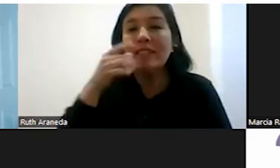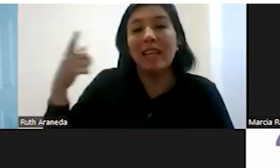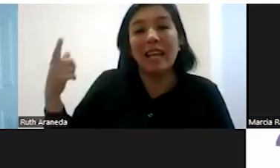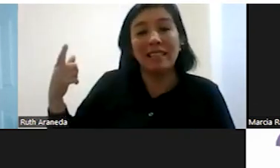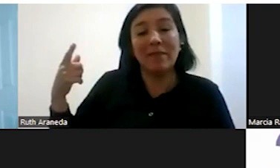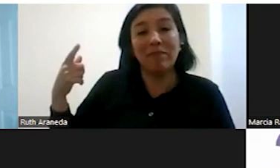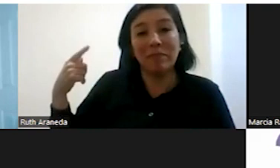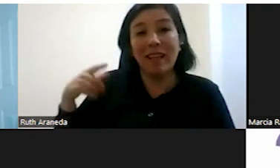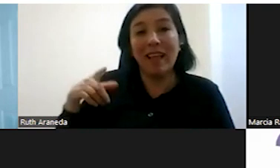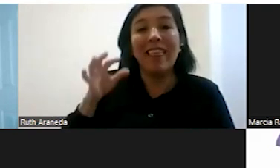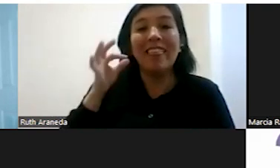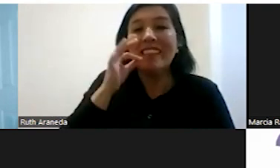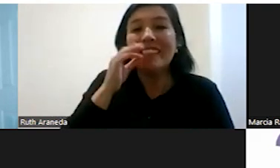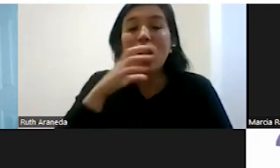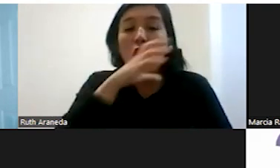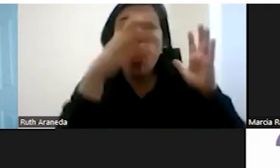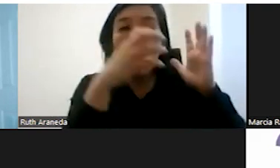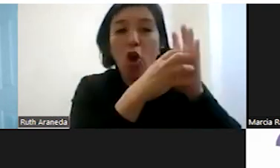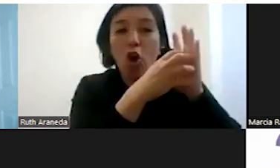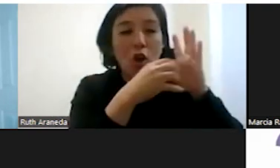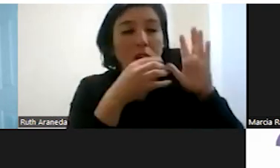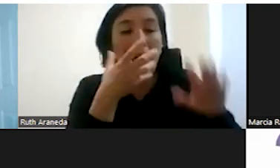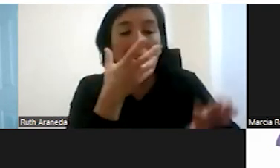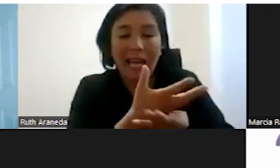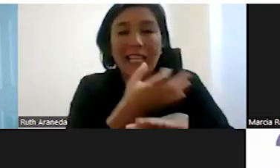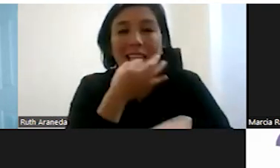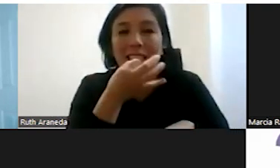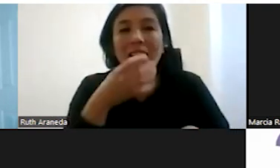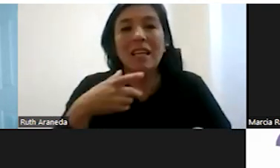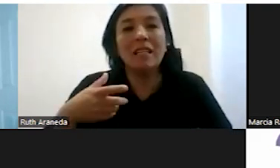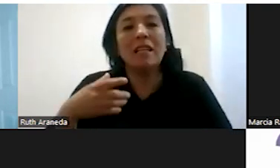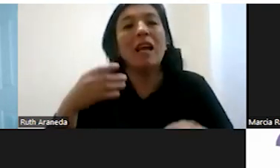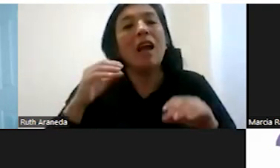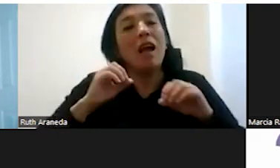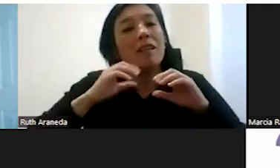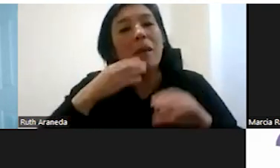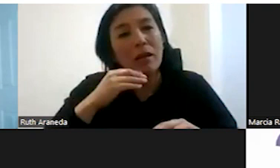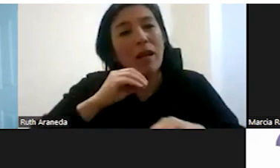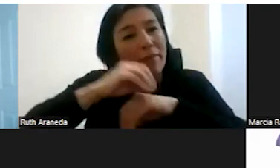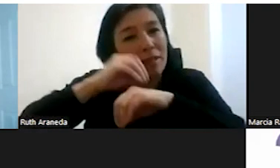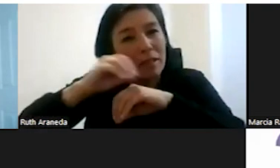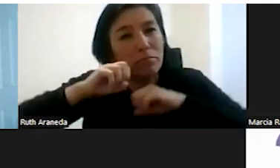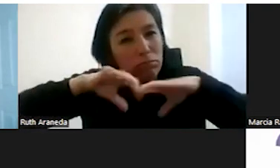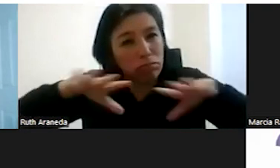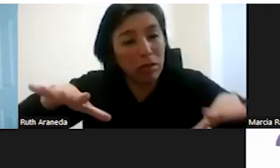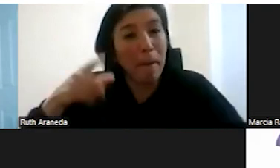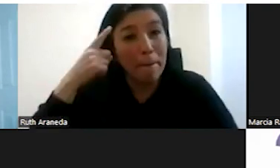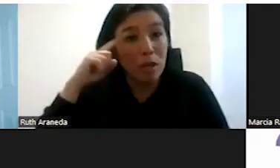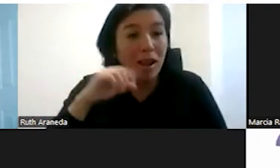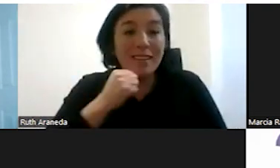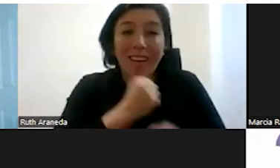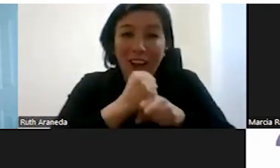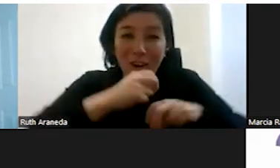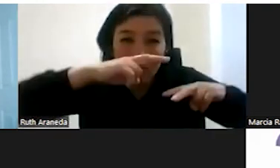y en este programa nosotros hacemos comunicación y educación, pero la arqueología para nosotros es